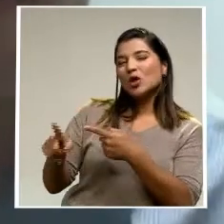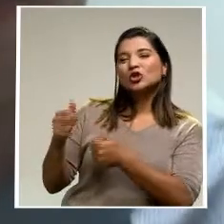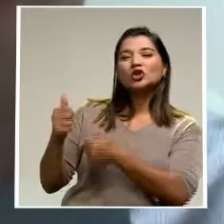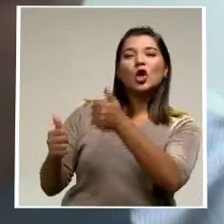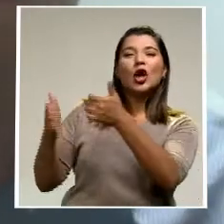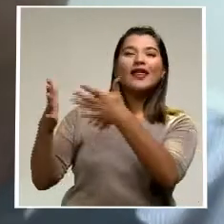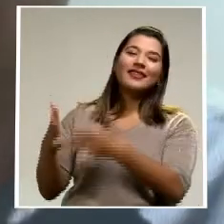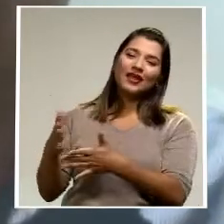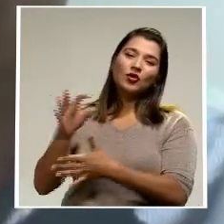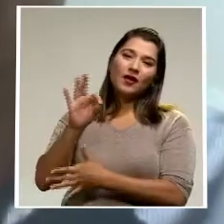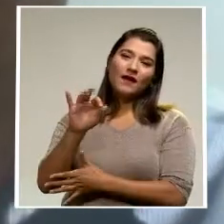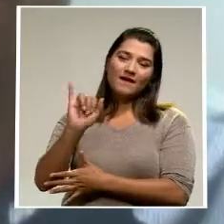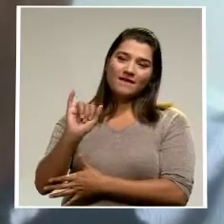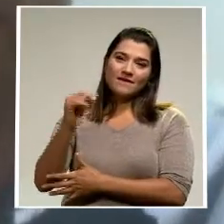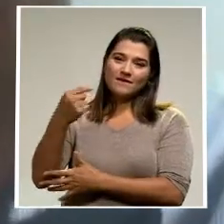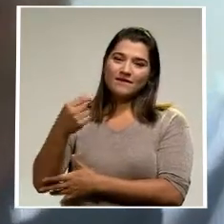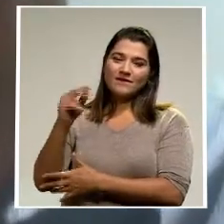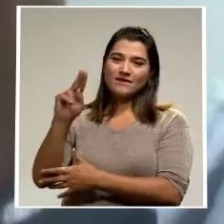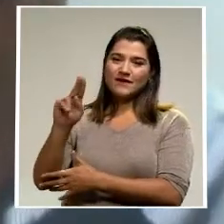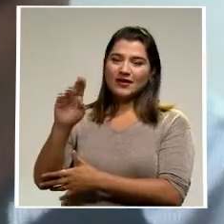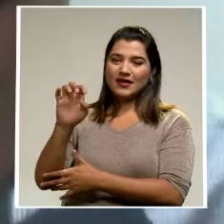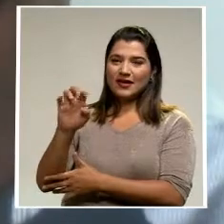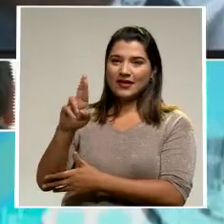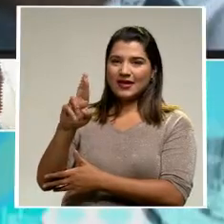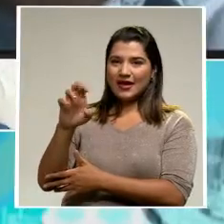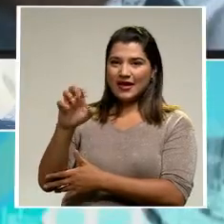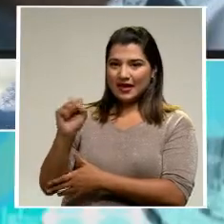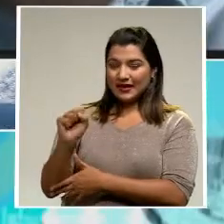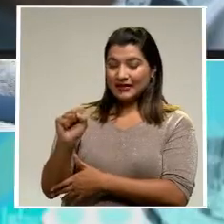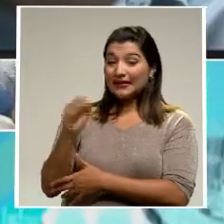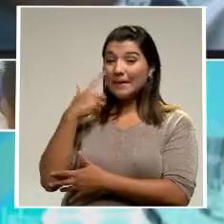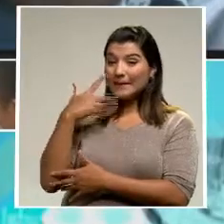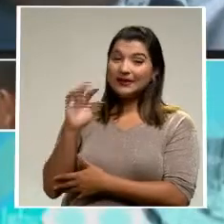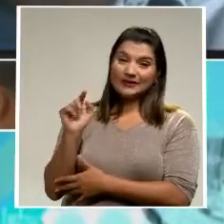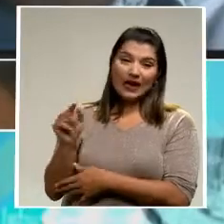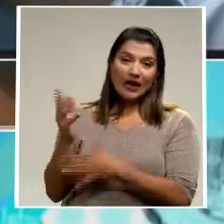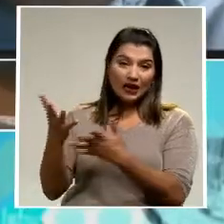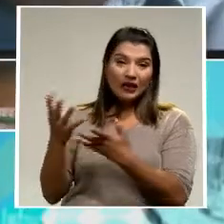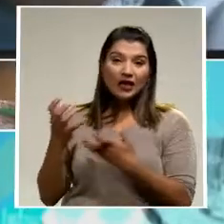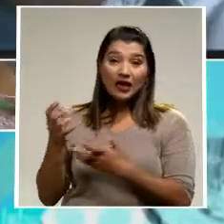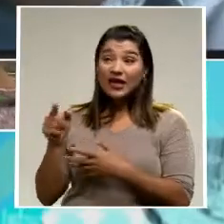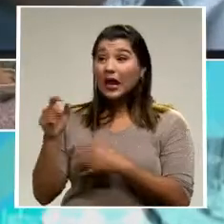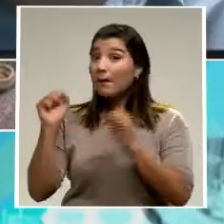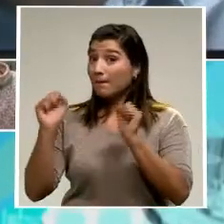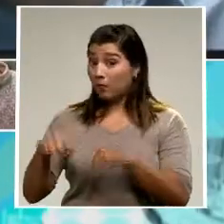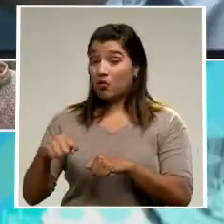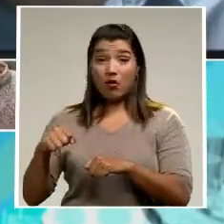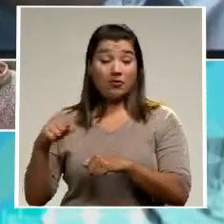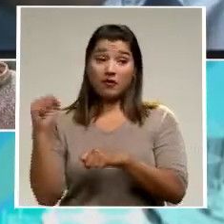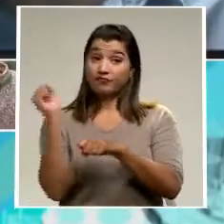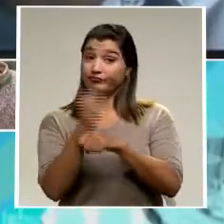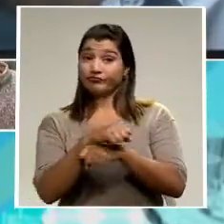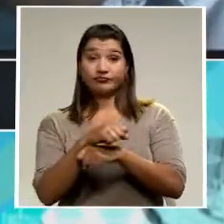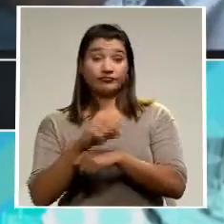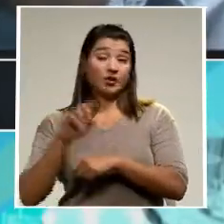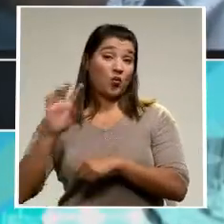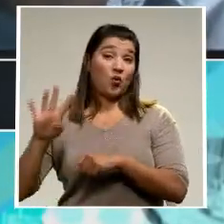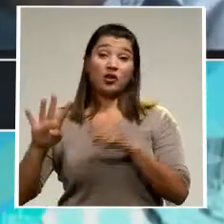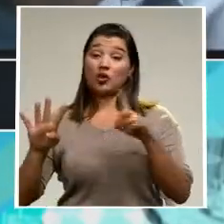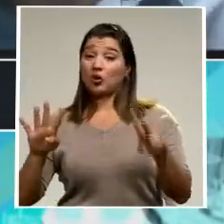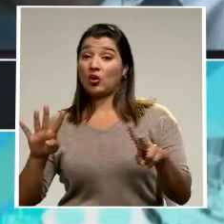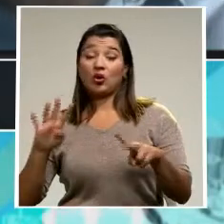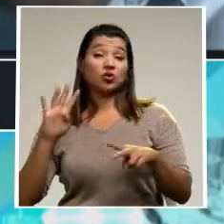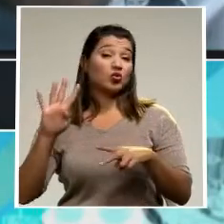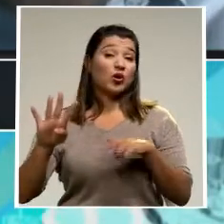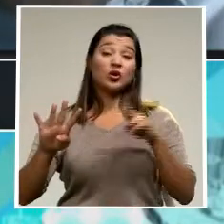están realizando por diferentes empresas, las serias, revelan que José María Figueres le puede ganar fácilmente 4-2, 4-3